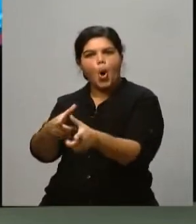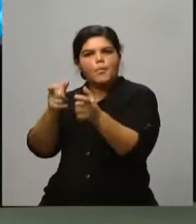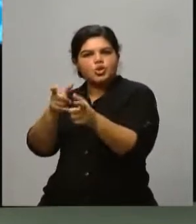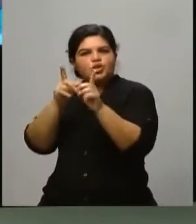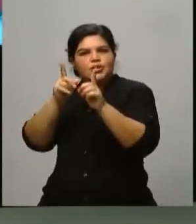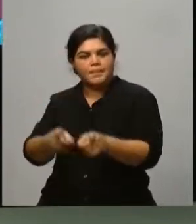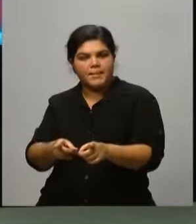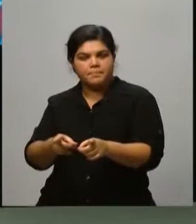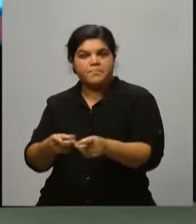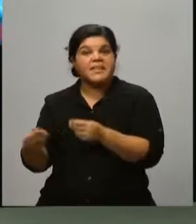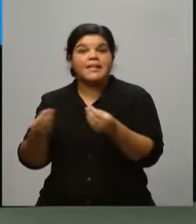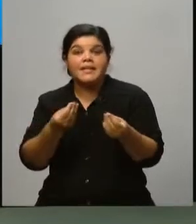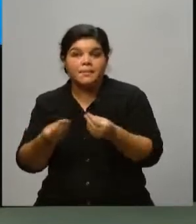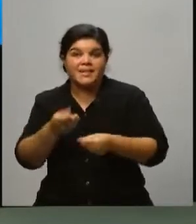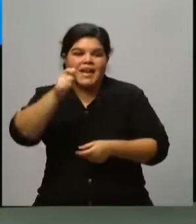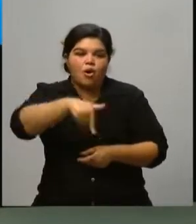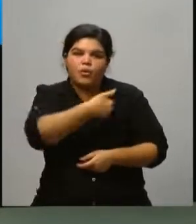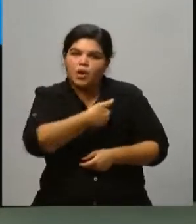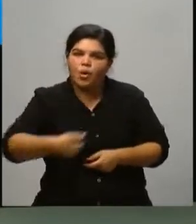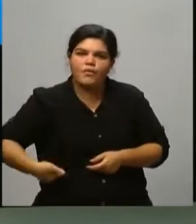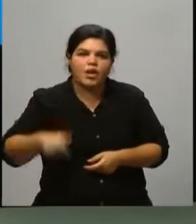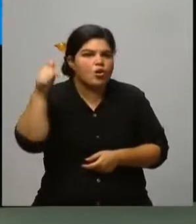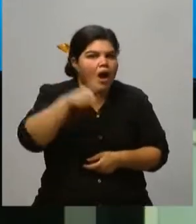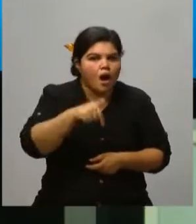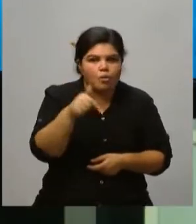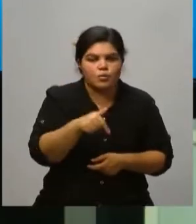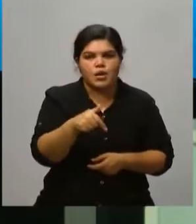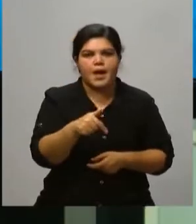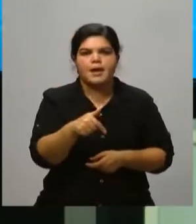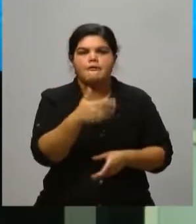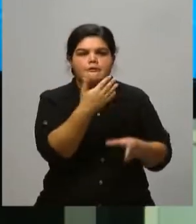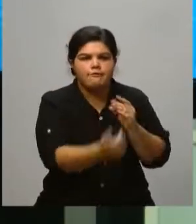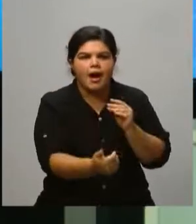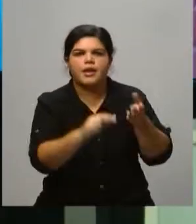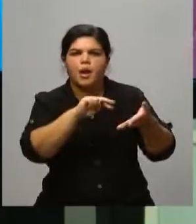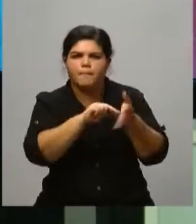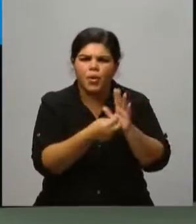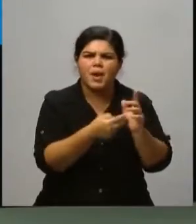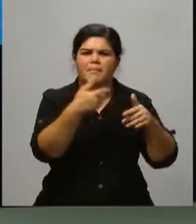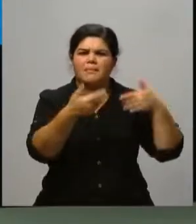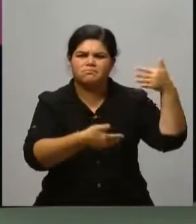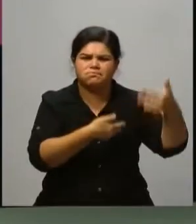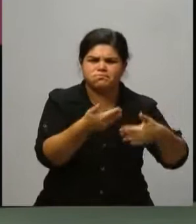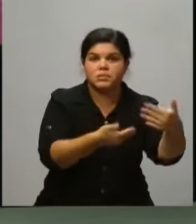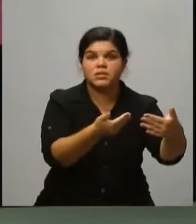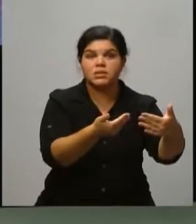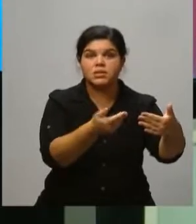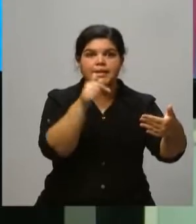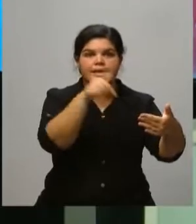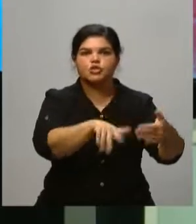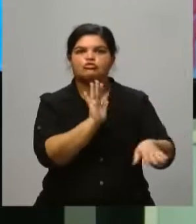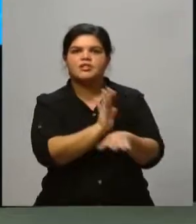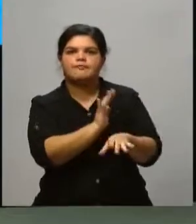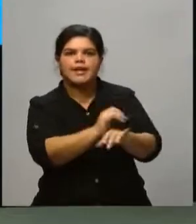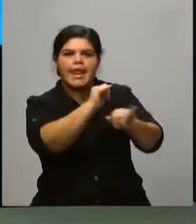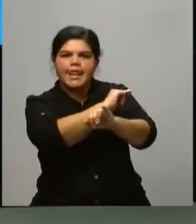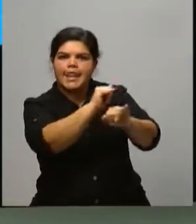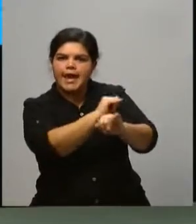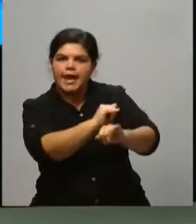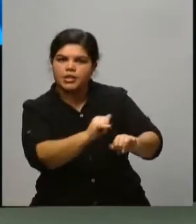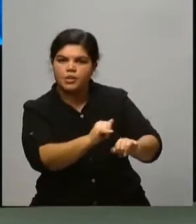mencionando anteriormente. O sea, hay referentes políticos como es Alberto Fernández, Cristina Fernández de Kirchner,